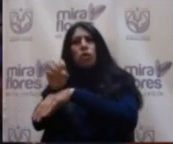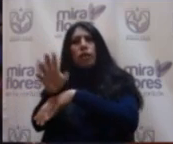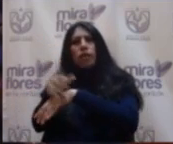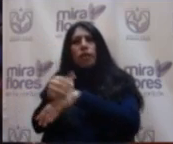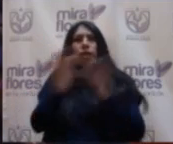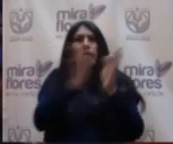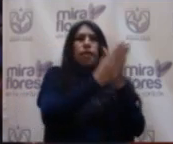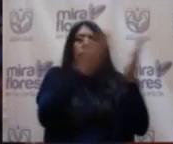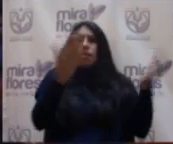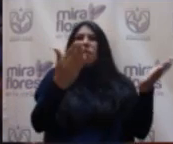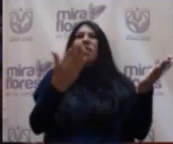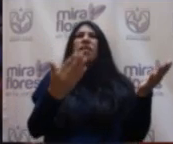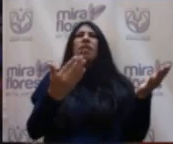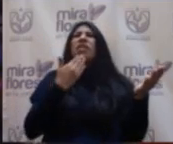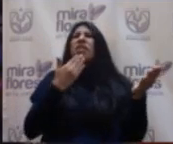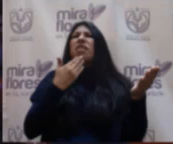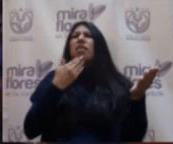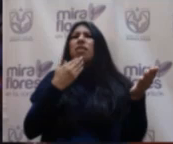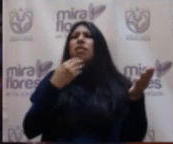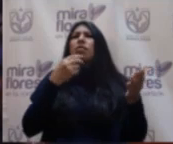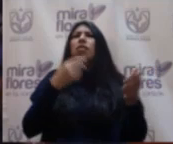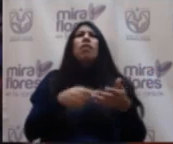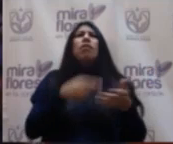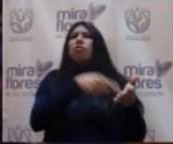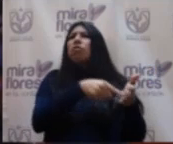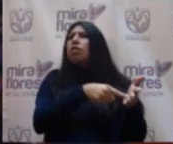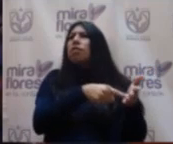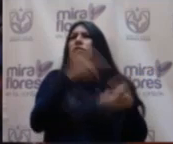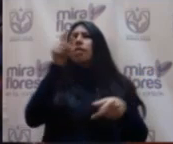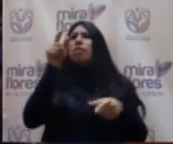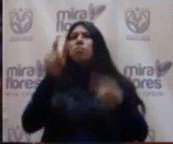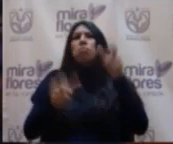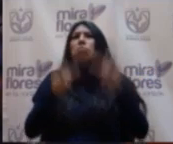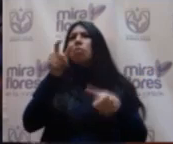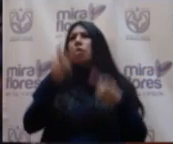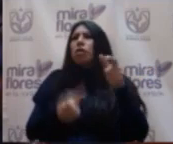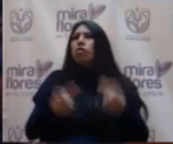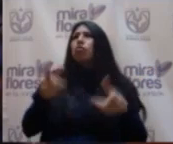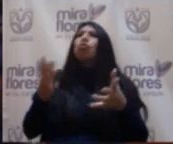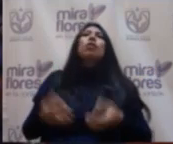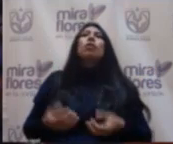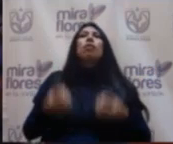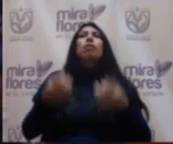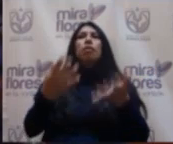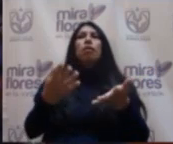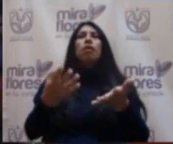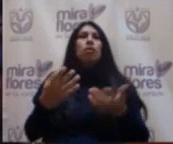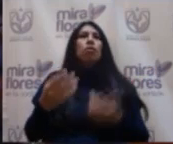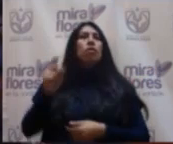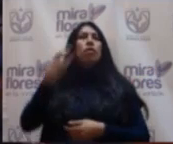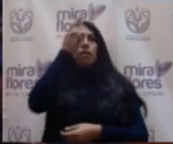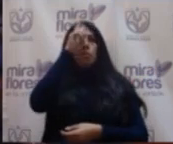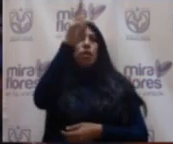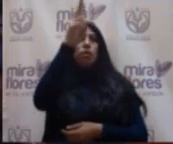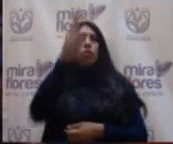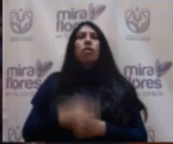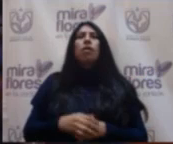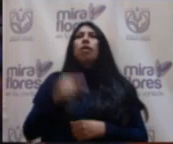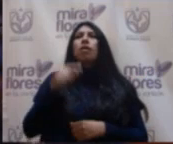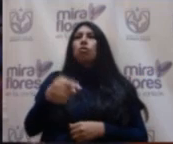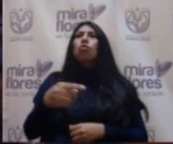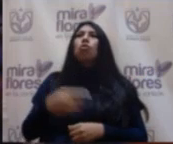diera a conocer quiénes fueron y qué aportaron al país. La mayoría de estas son